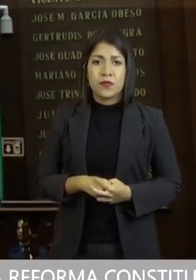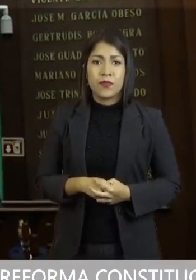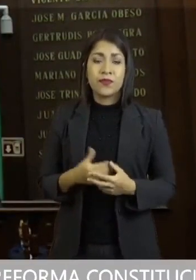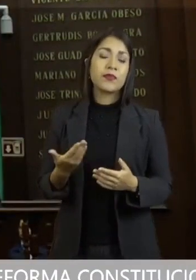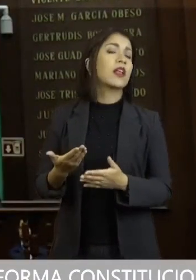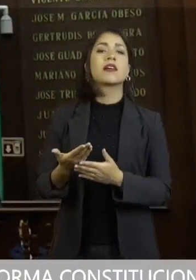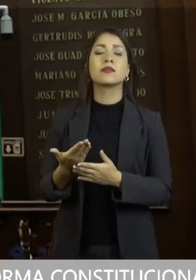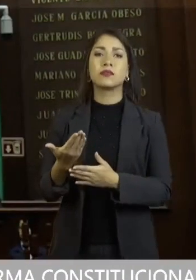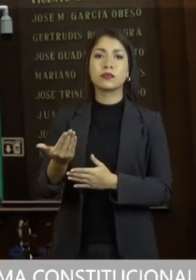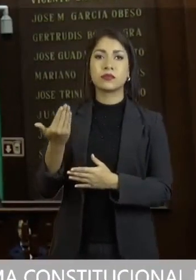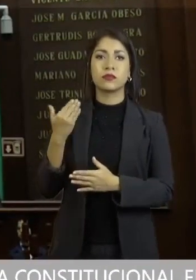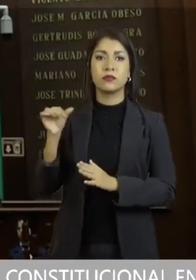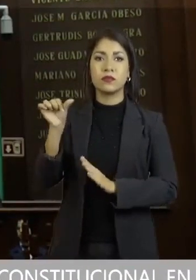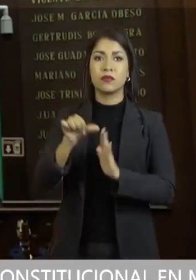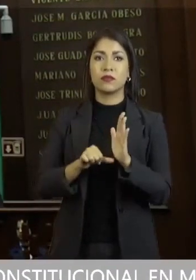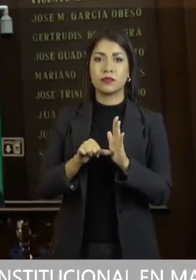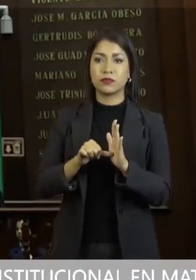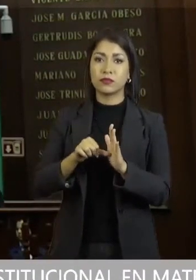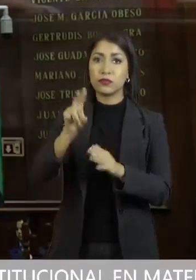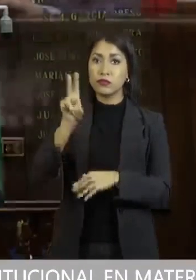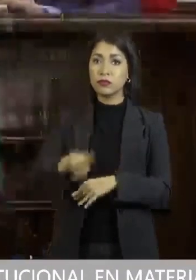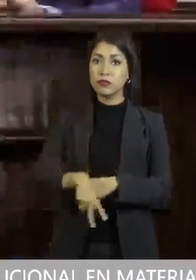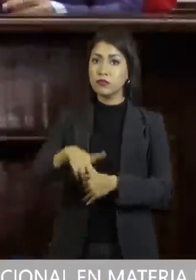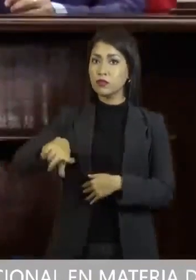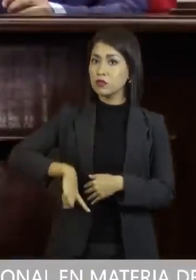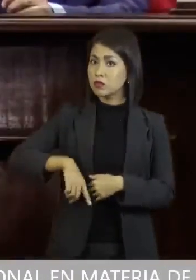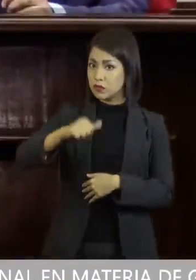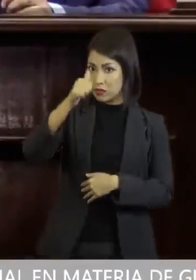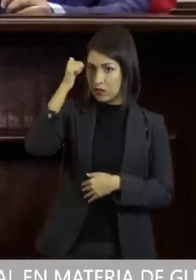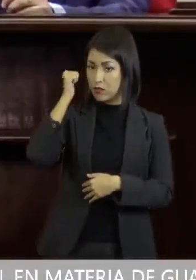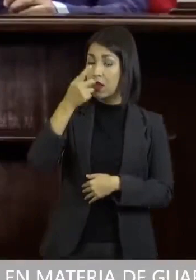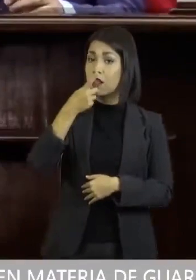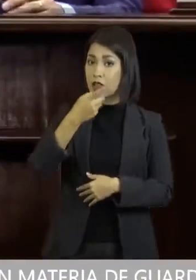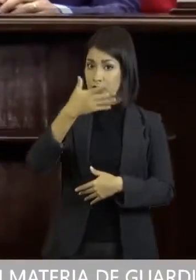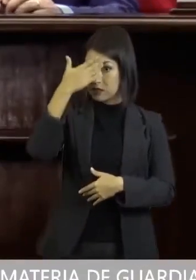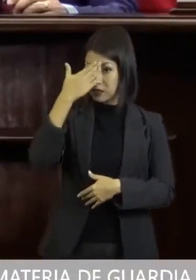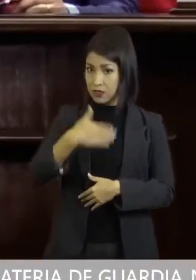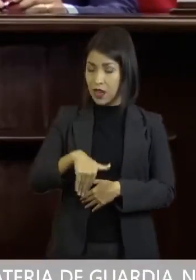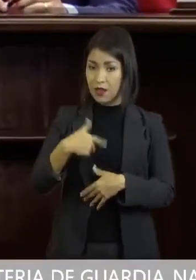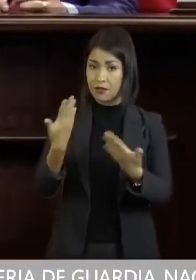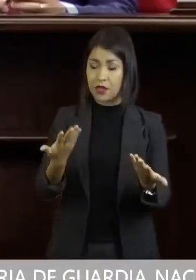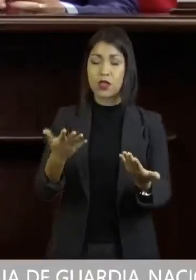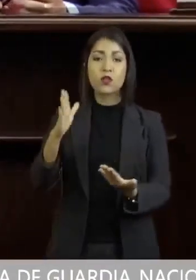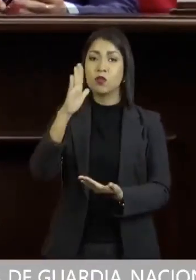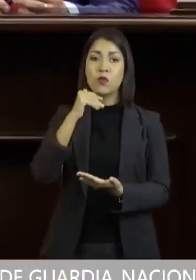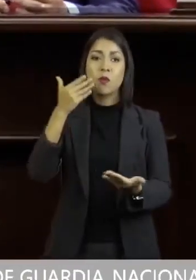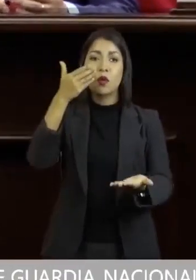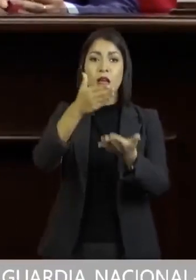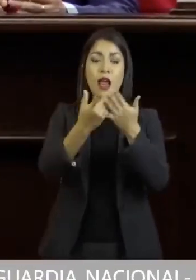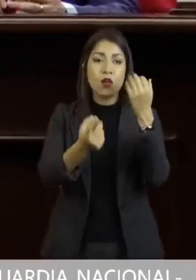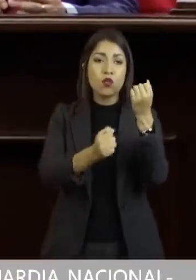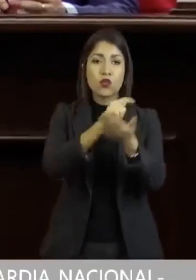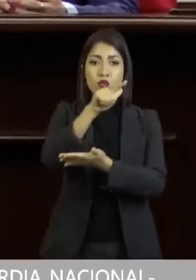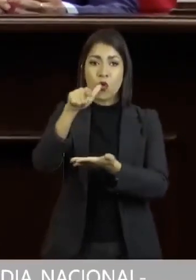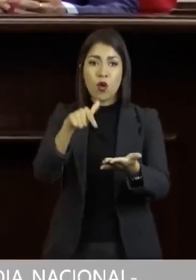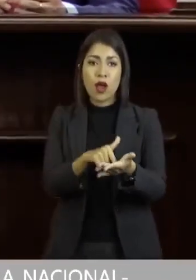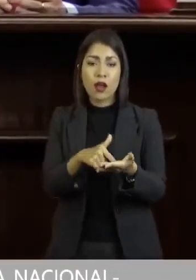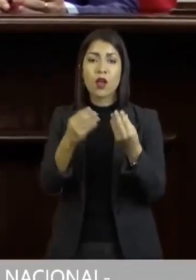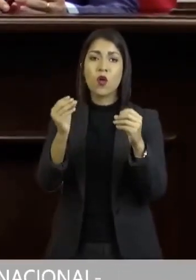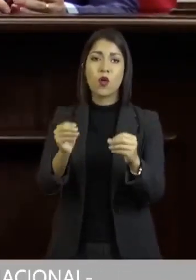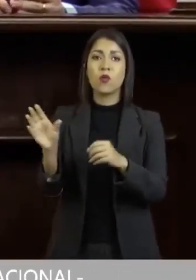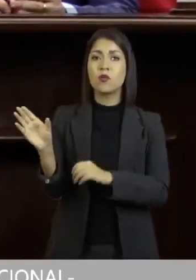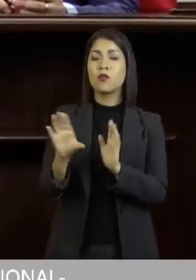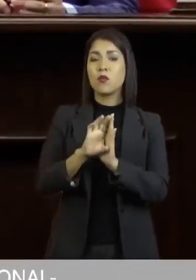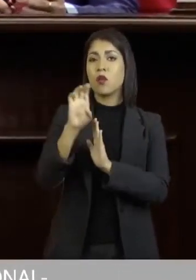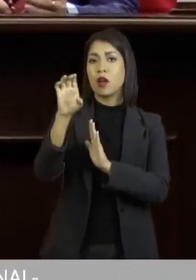y Alfredo no me dejará mentir, pues era imposible llegar a Aguililla, incluso hasta para